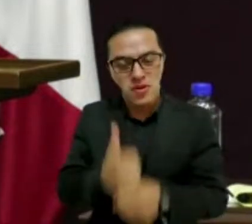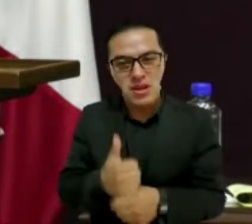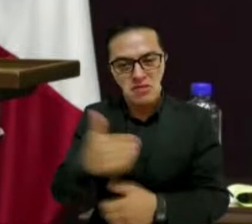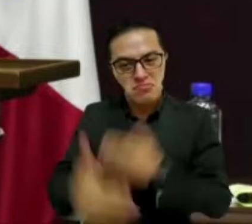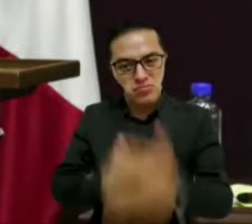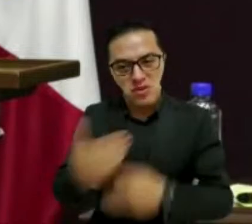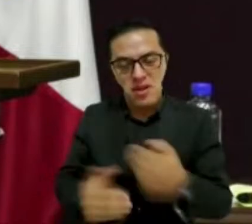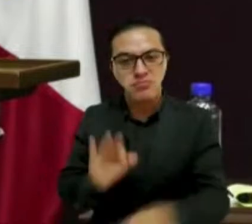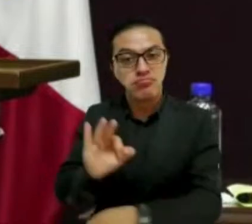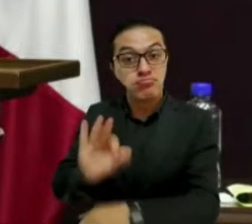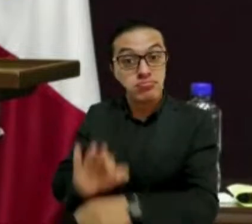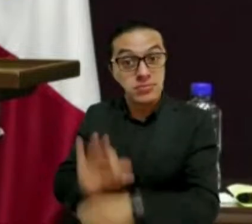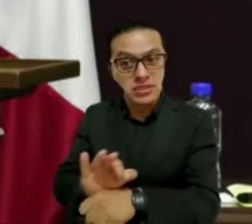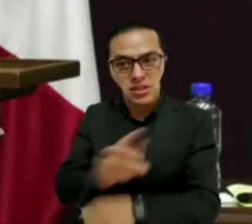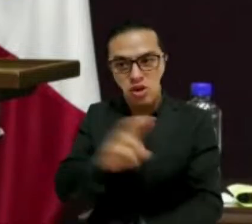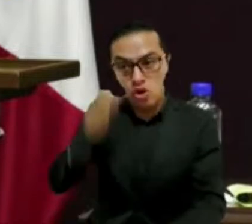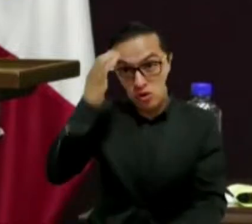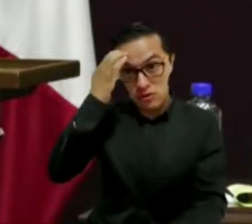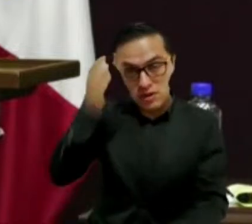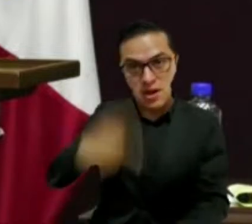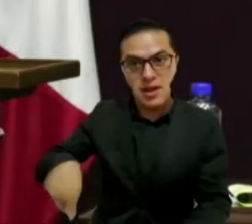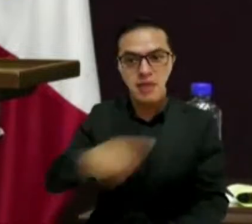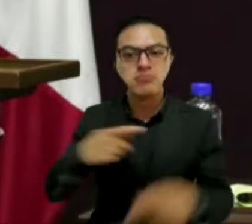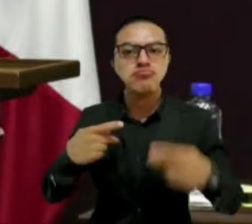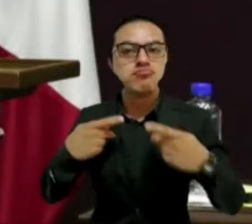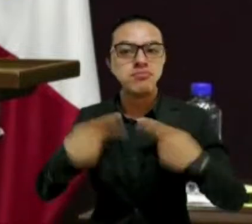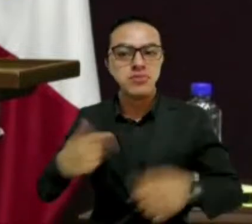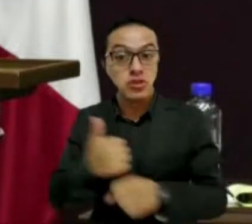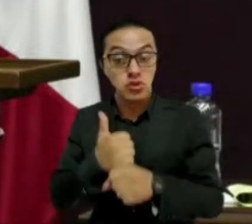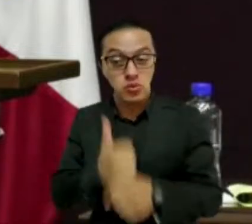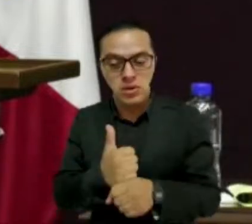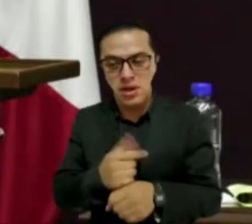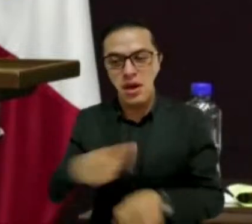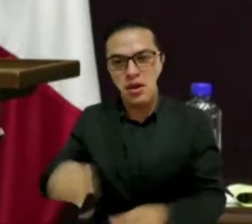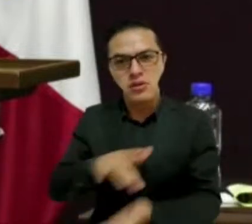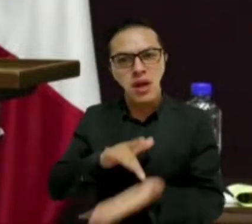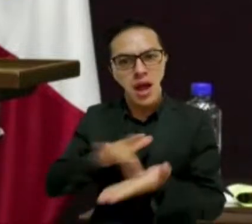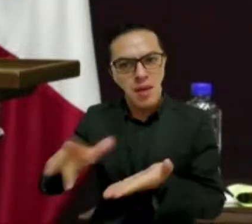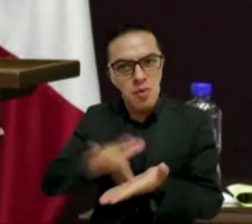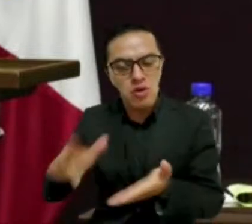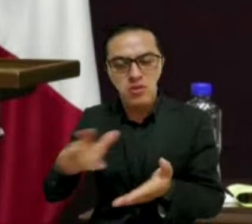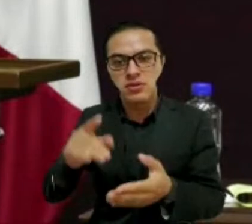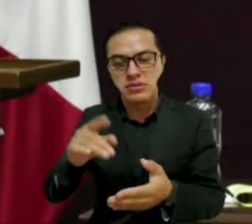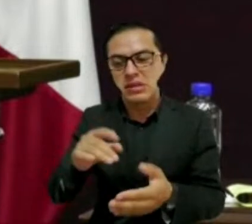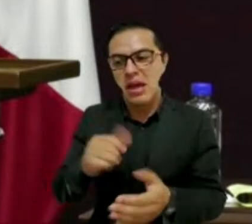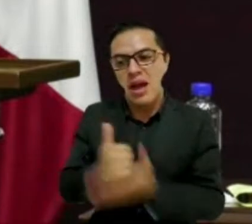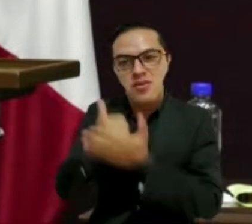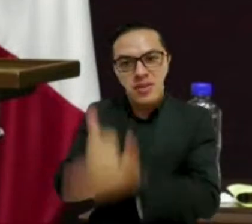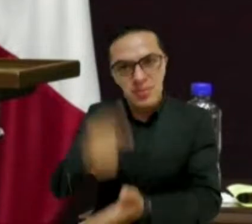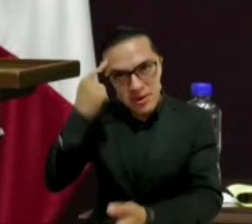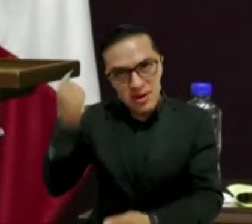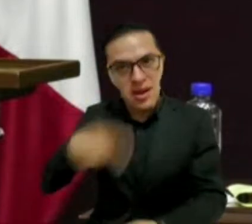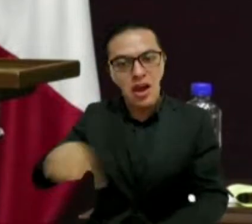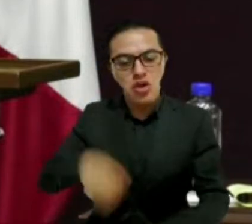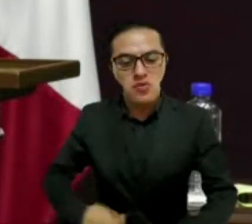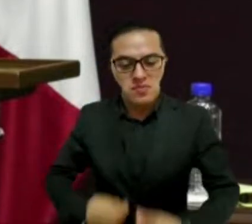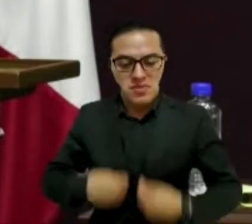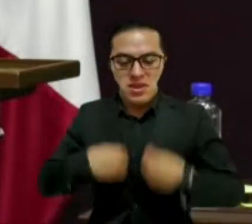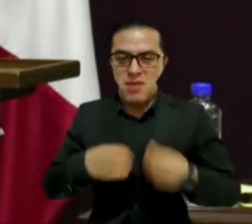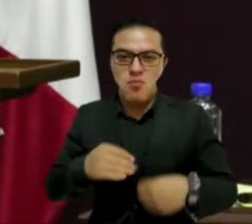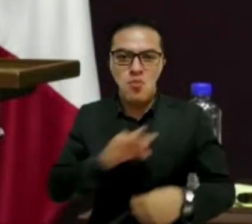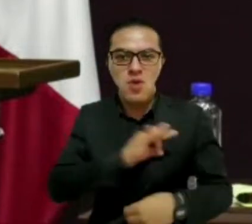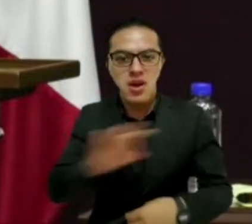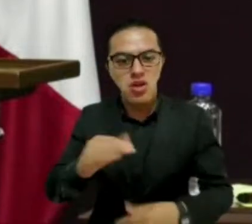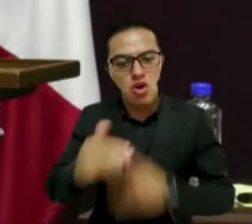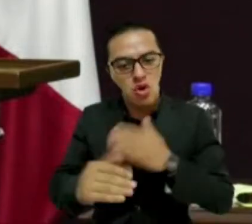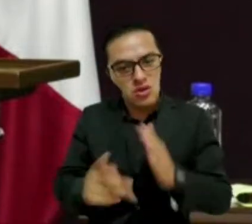al brindarles apoyo y recursos donde se les empodere para que puedan reconstruir sus vidas, superar las secuelas del delito y recuperar